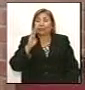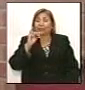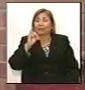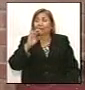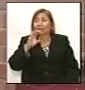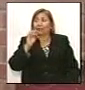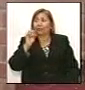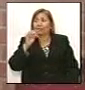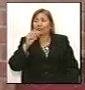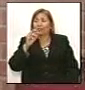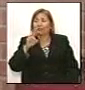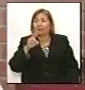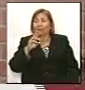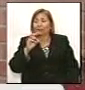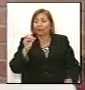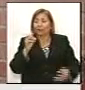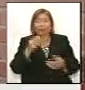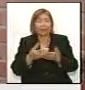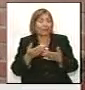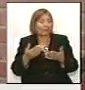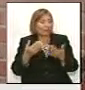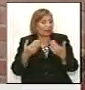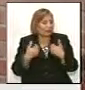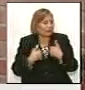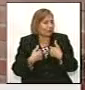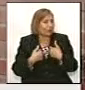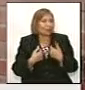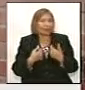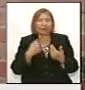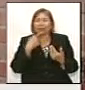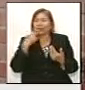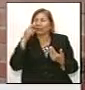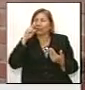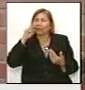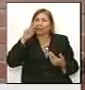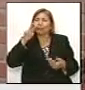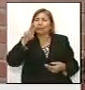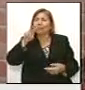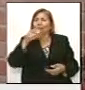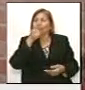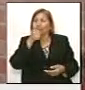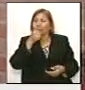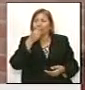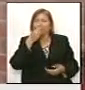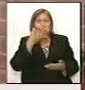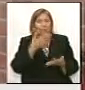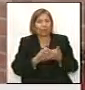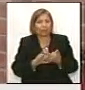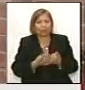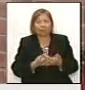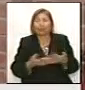nuestro patrimonio cultural tiene que ser mirado con buen ojo y también